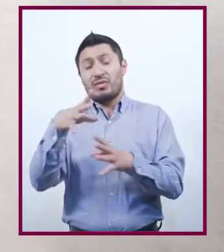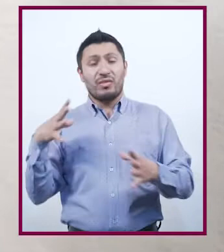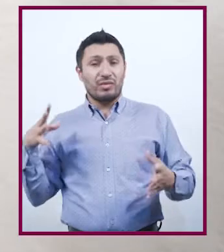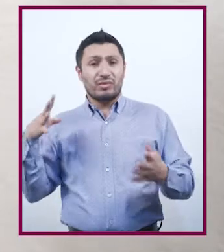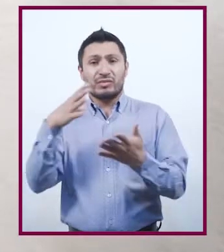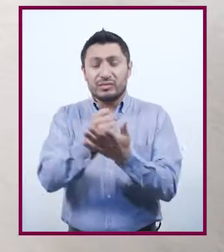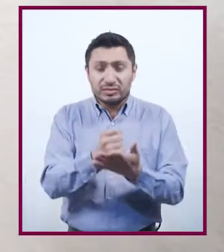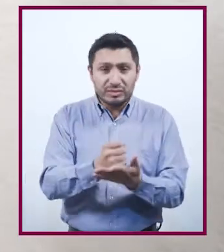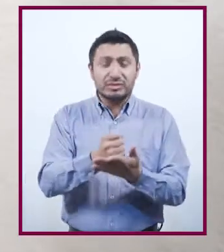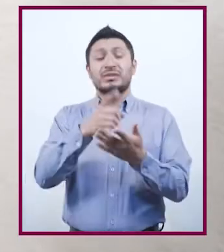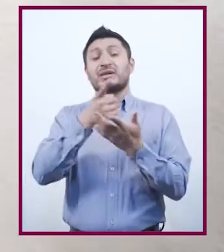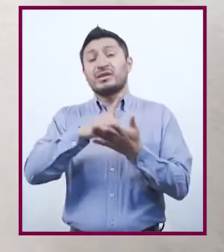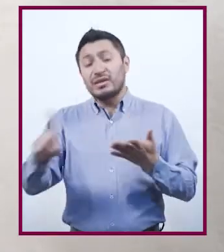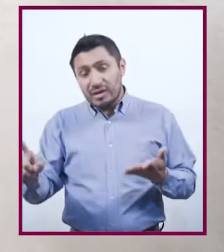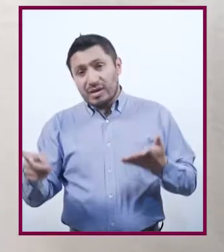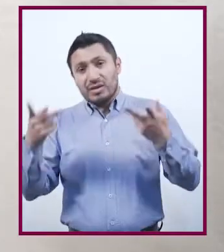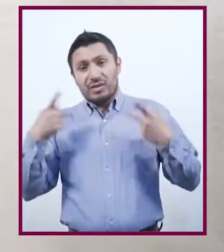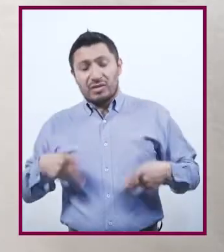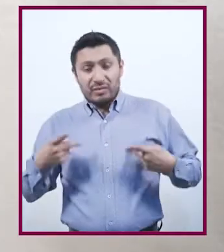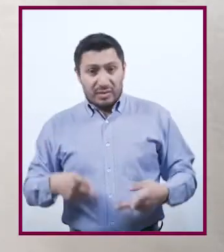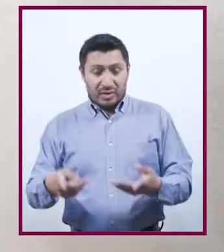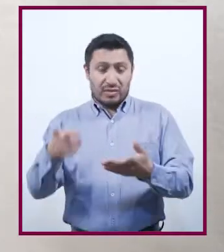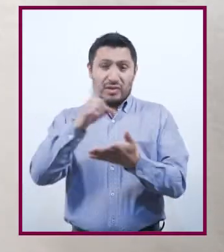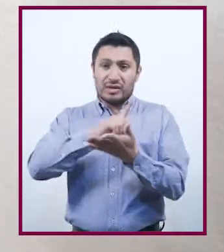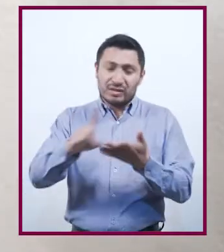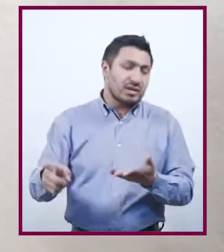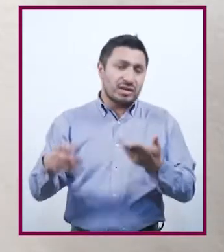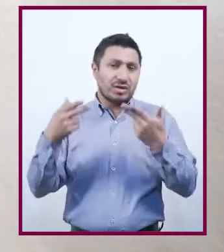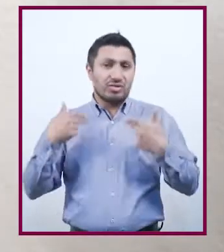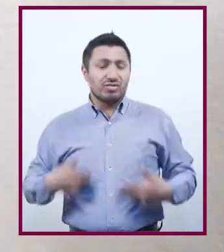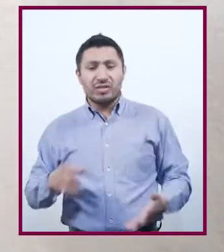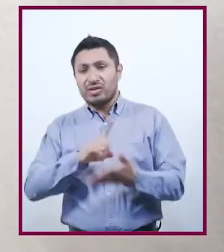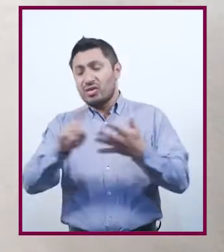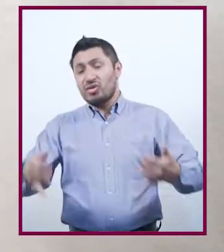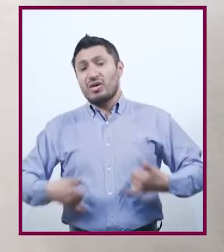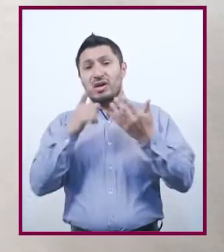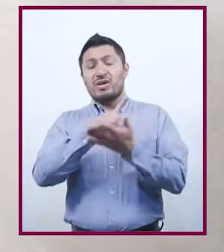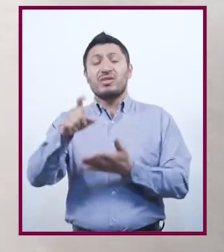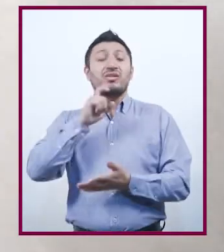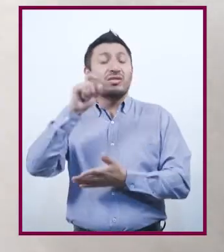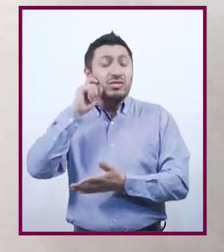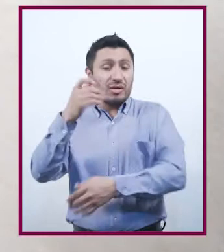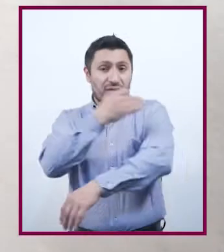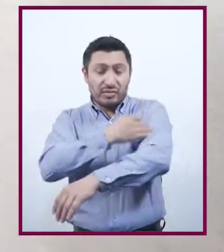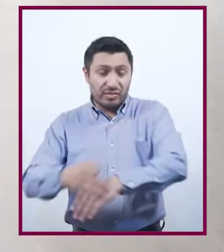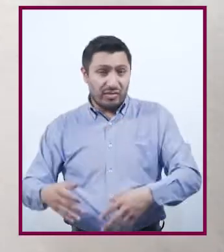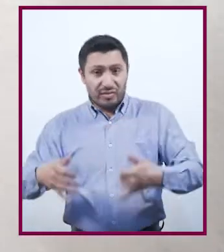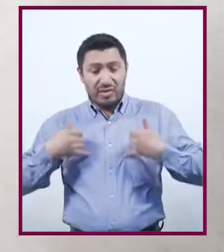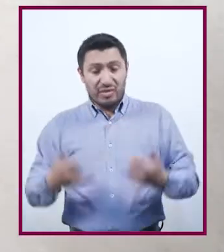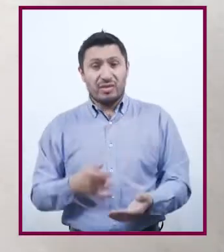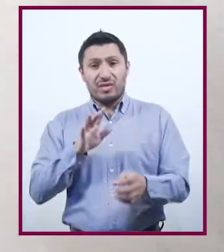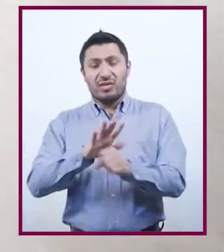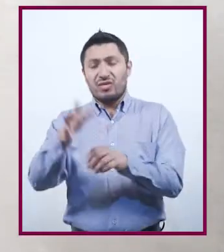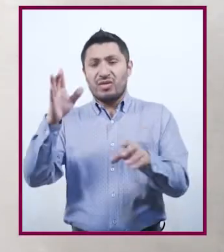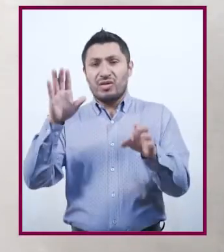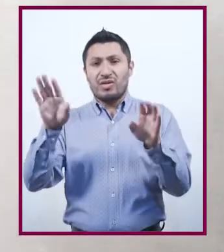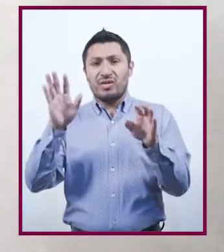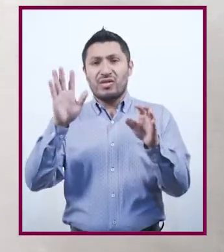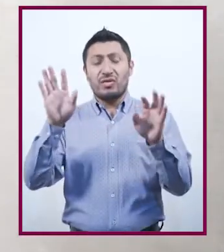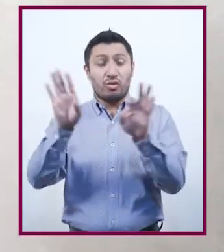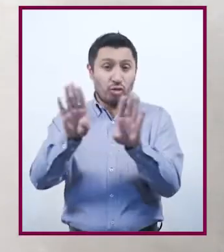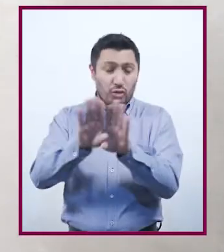derechos sexuales y reproductivos de los jóvenes? ¿Qué tanto ha cambiado la idea de la juventud entre tus abuelos, padres y nosotros